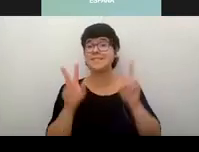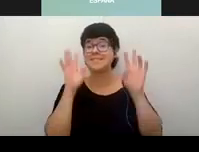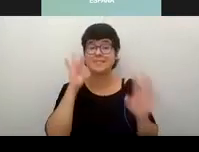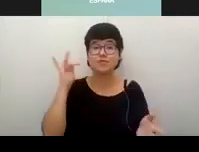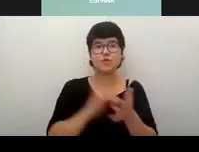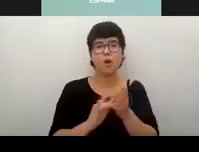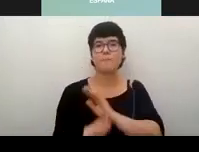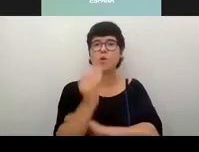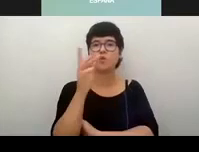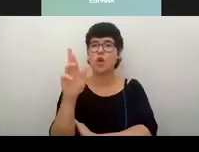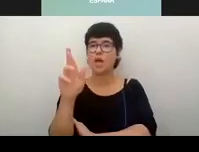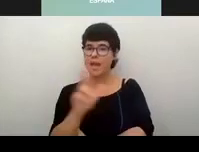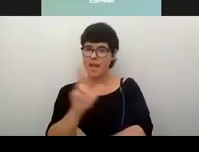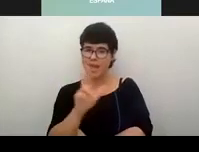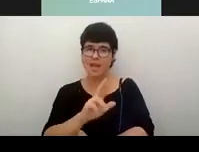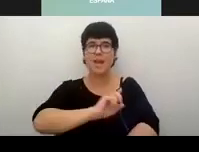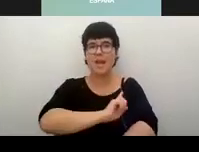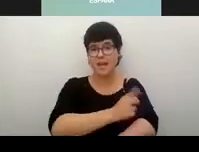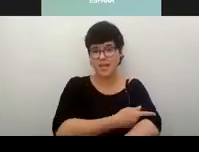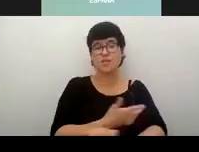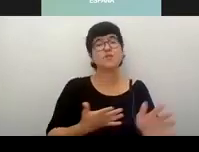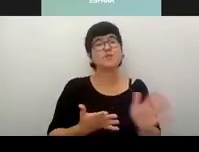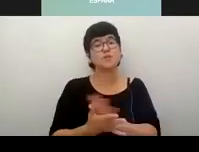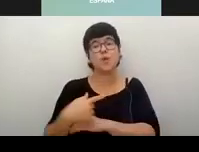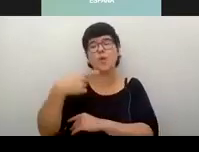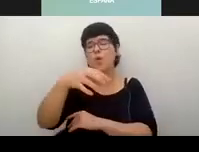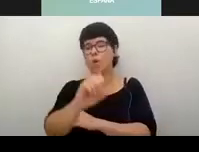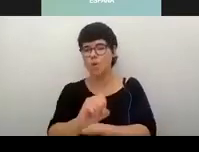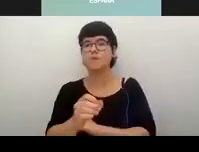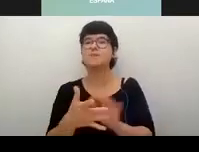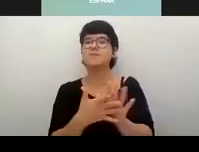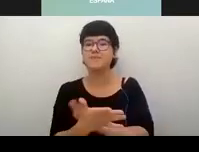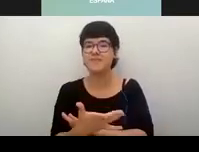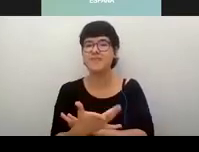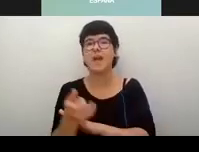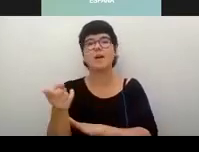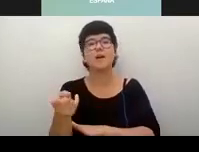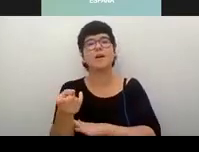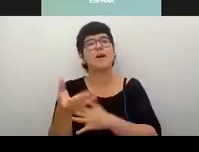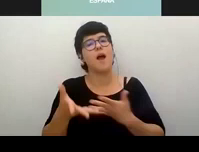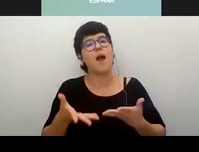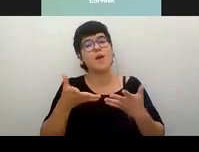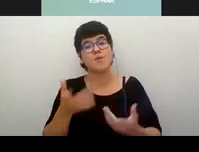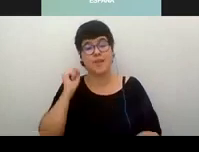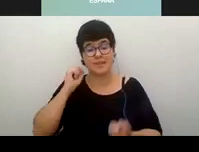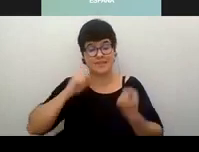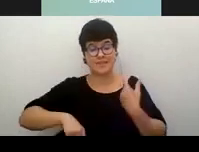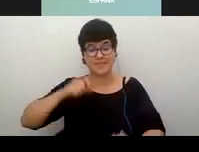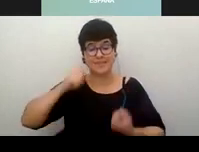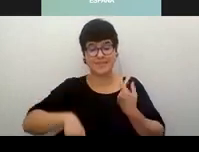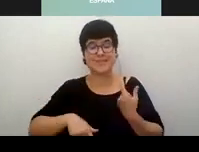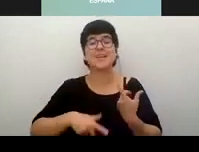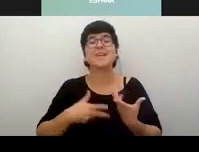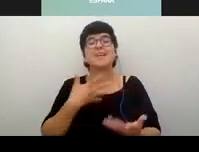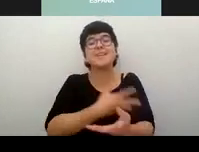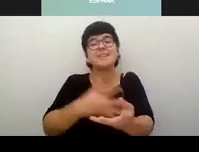interesa porque tiene una acción vasodilatadora arterial, es decir, vamos a aumentar la cantidad de sangre que llega a los músculos, por lo tanto vamos